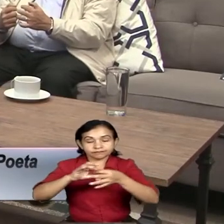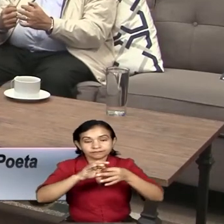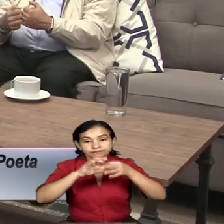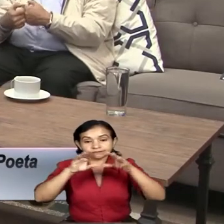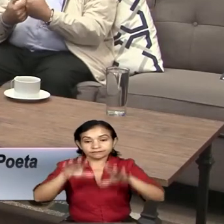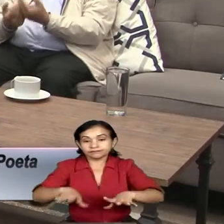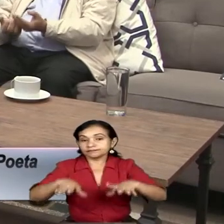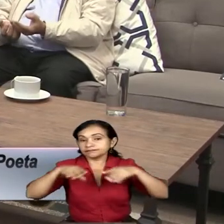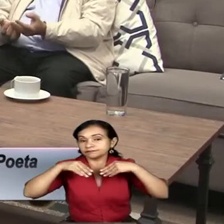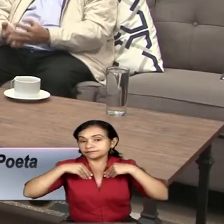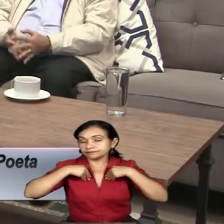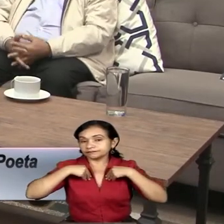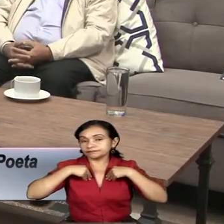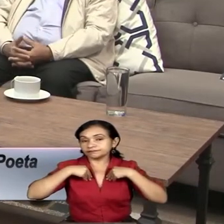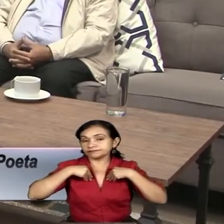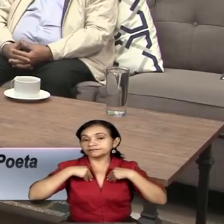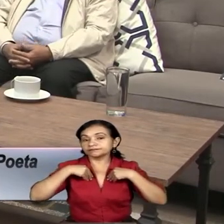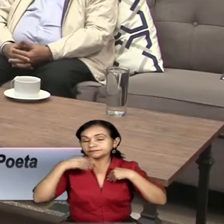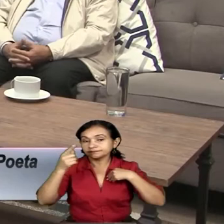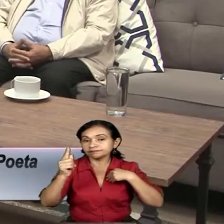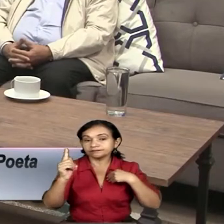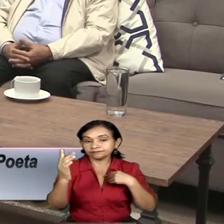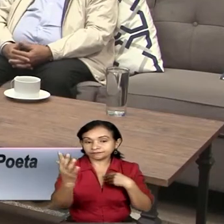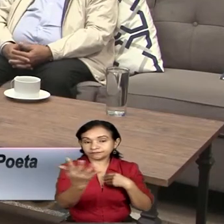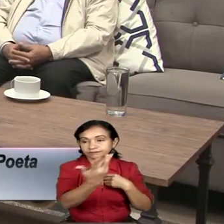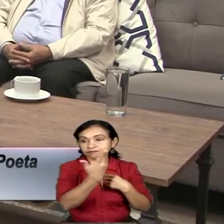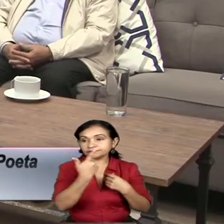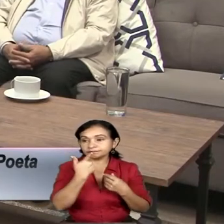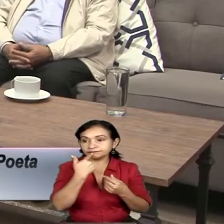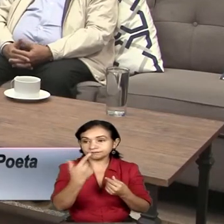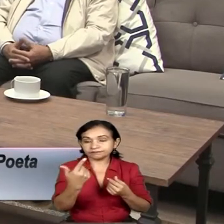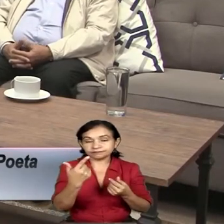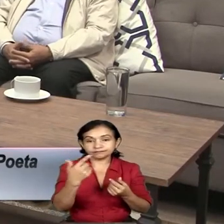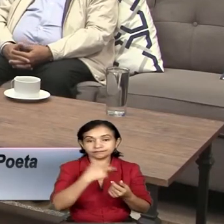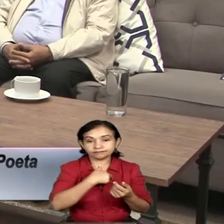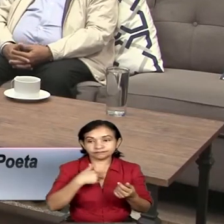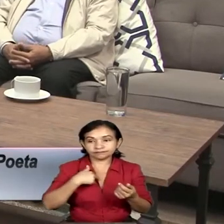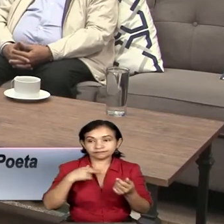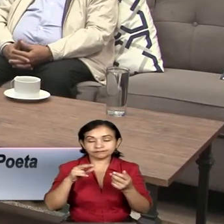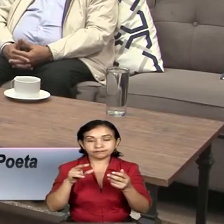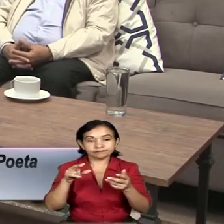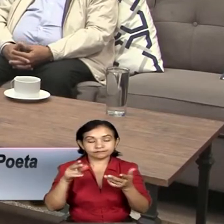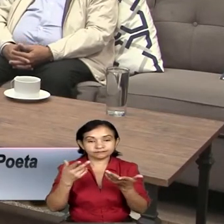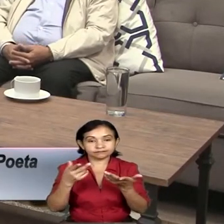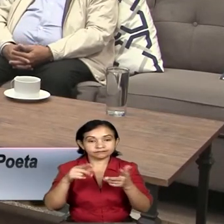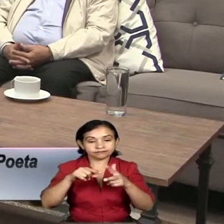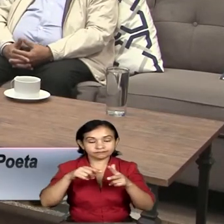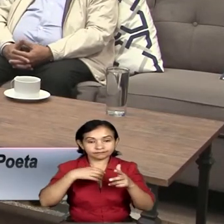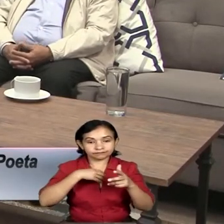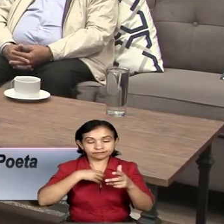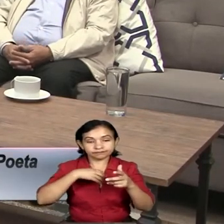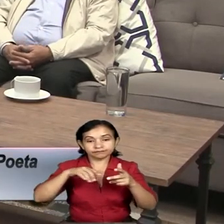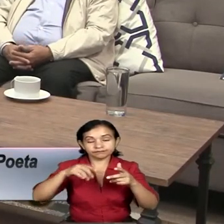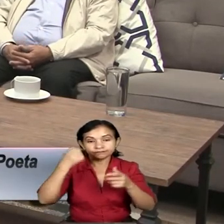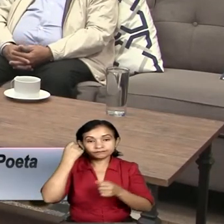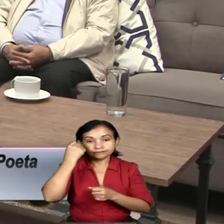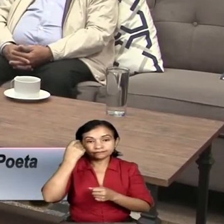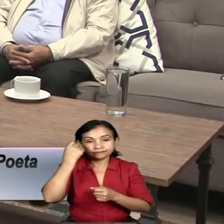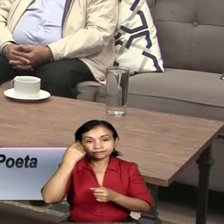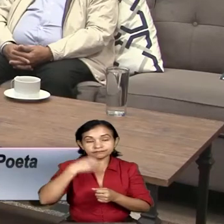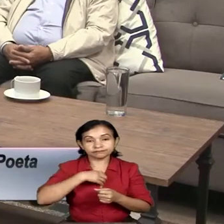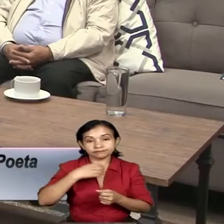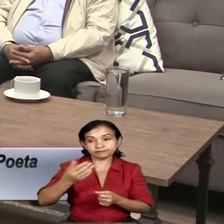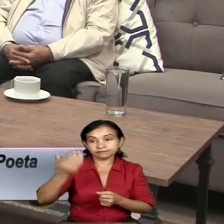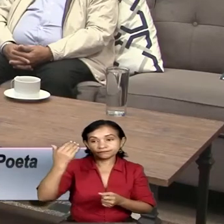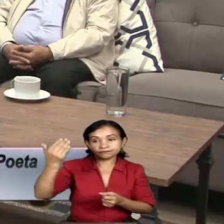abraza ese sandinismo. Y se da ese espacio de encuentro a partir de nuestras raíces y ese de entendimiento de nuestra